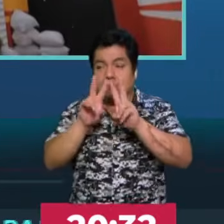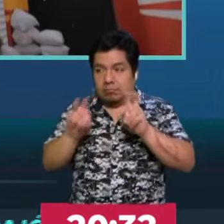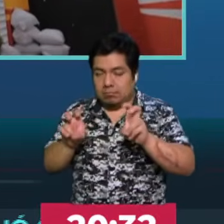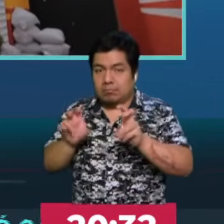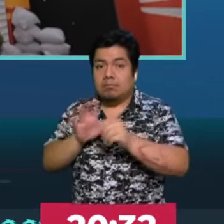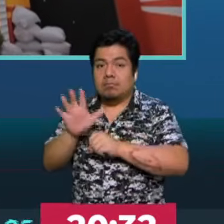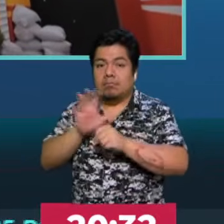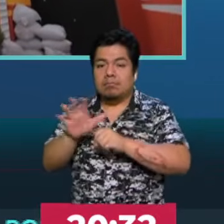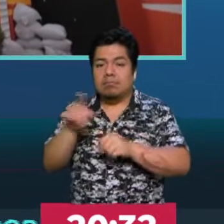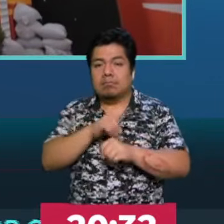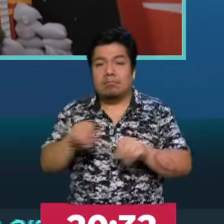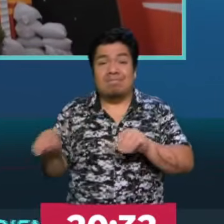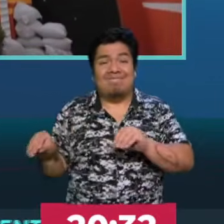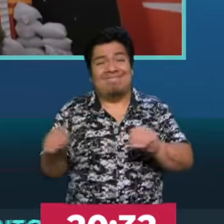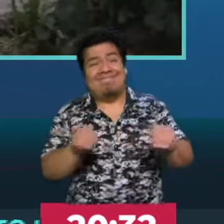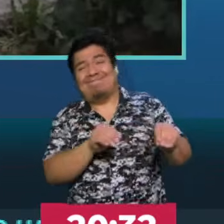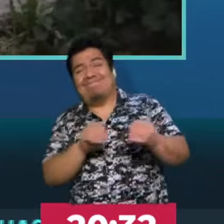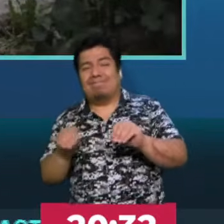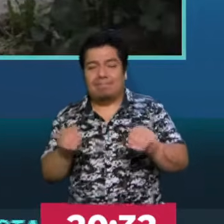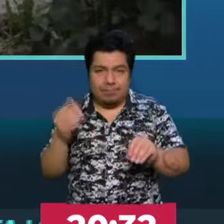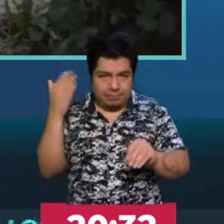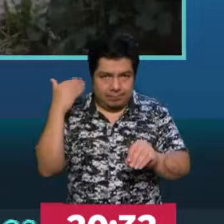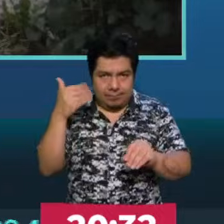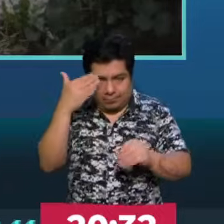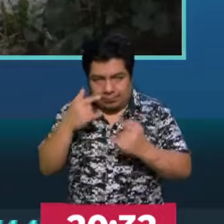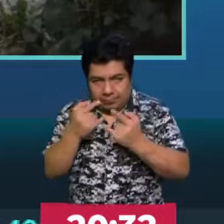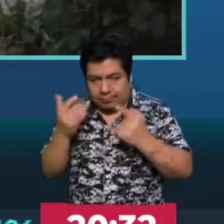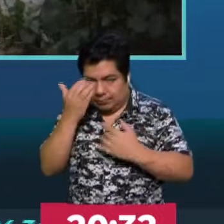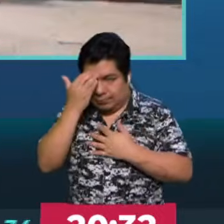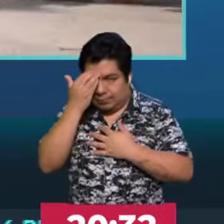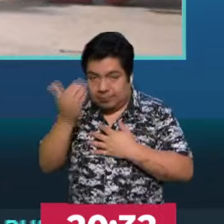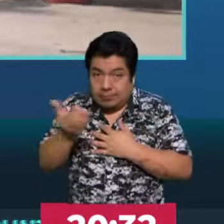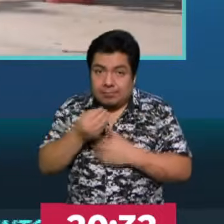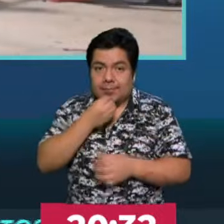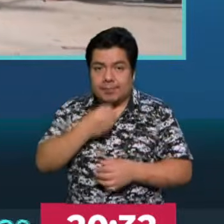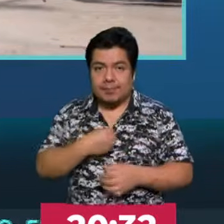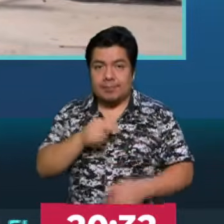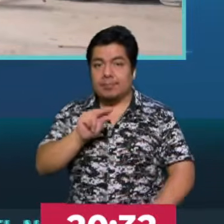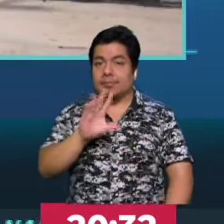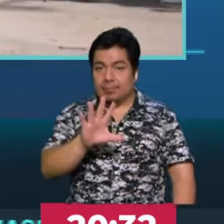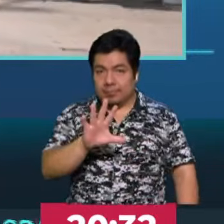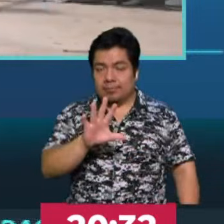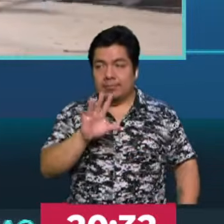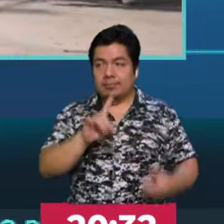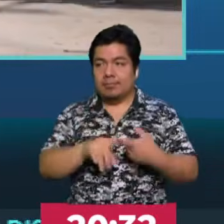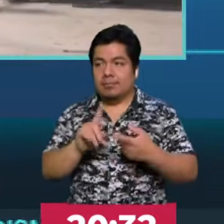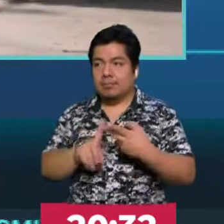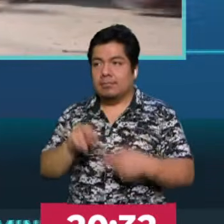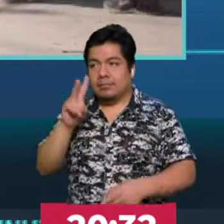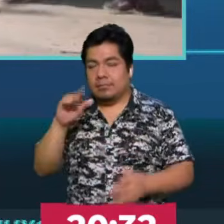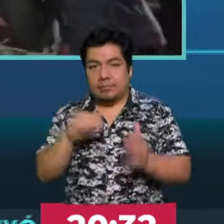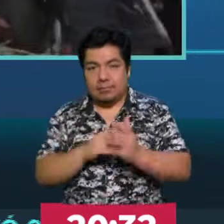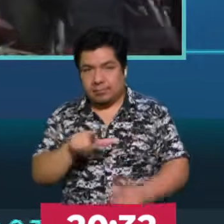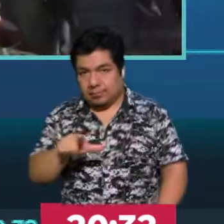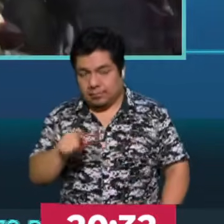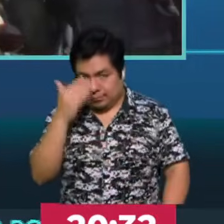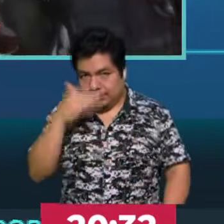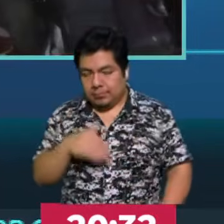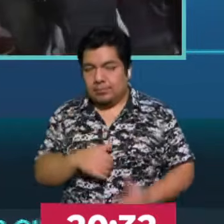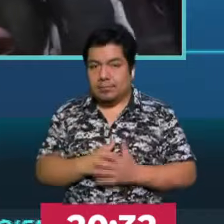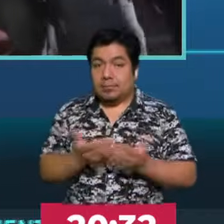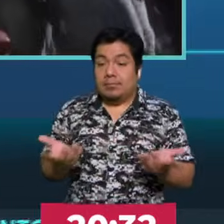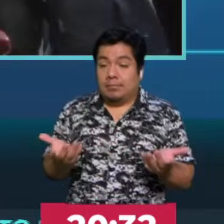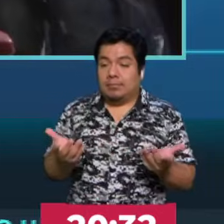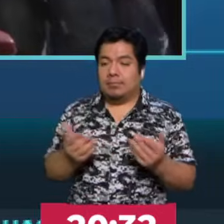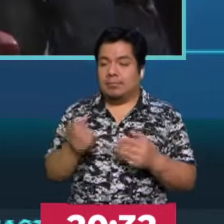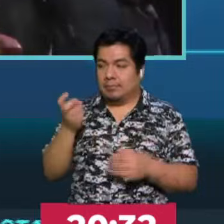son los malditos temblores que nos han acompañado en nuestra historia, a los que nos tocó vivirlo el 85 y después el 2017, que